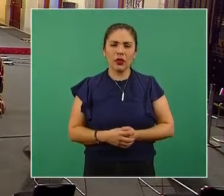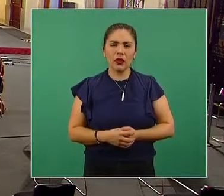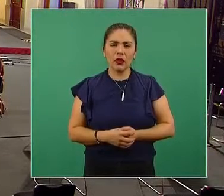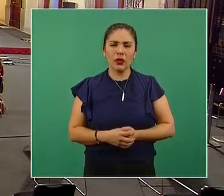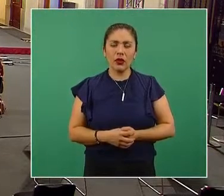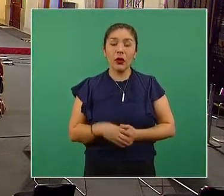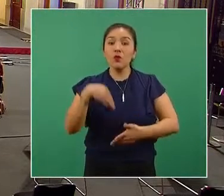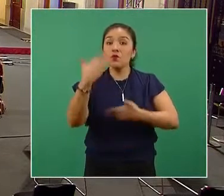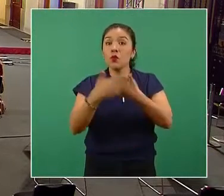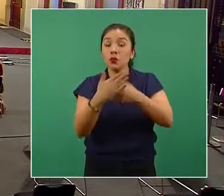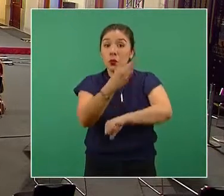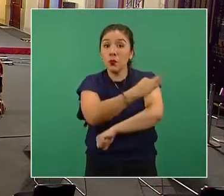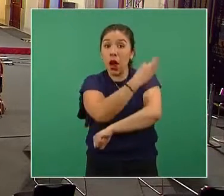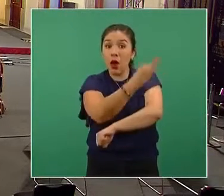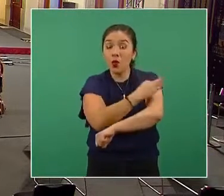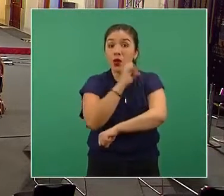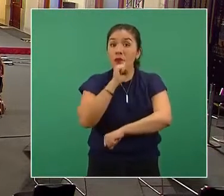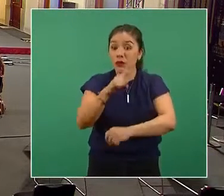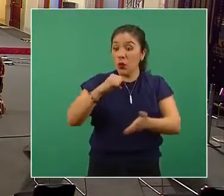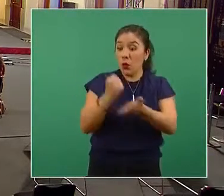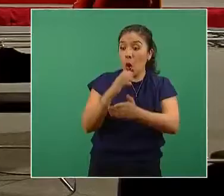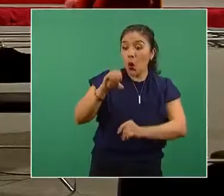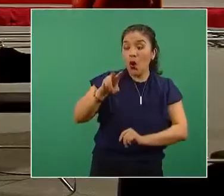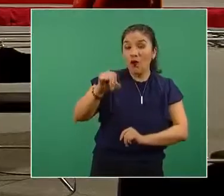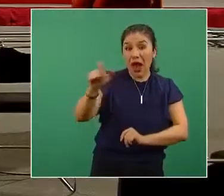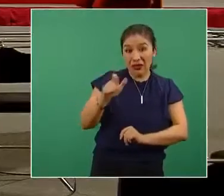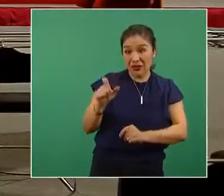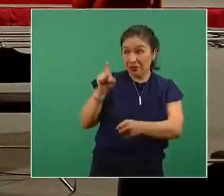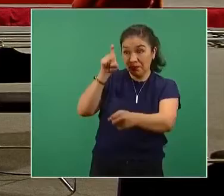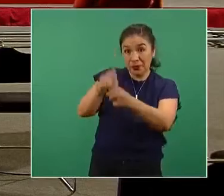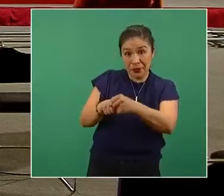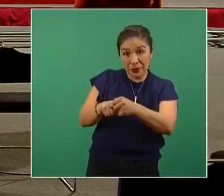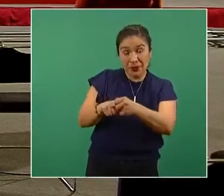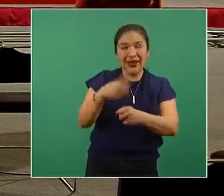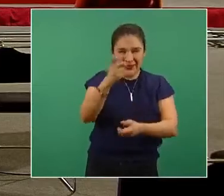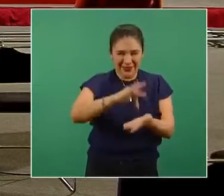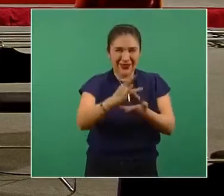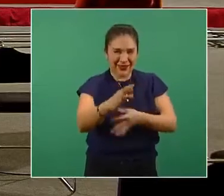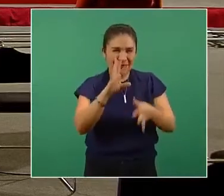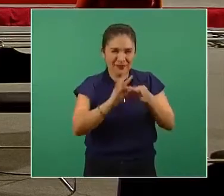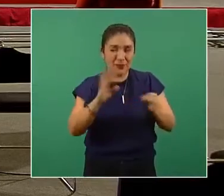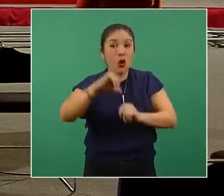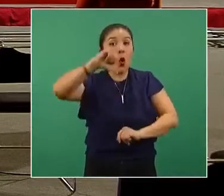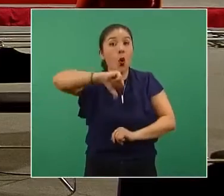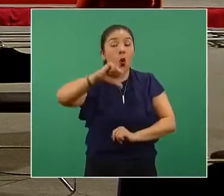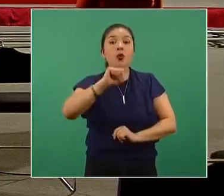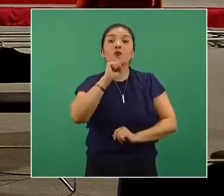Las siguientes vacunas que se adquieran por el mecanismo COVAX. Gracias por comentarlo,